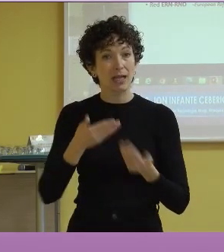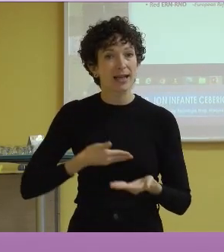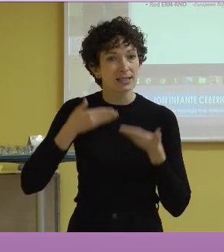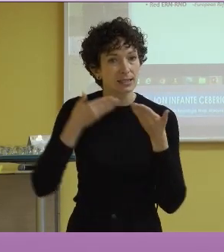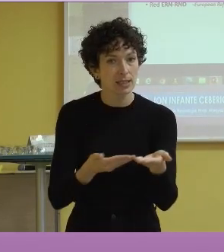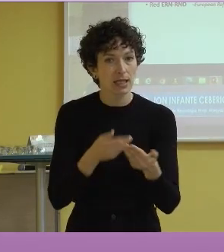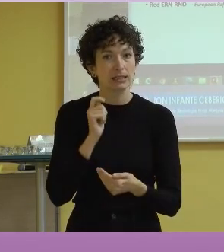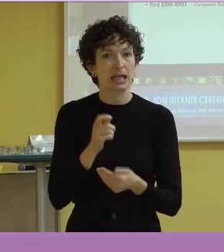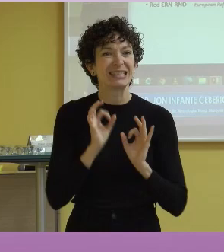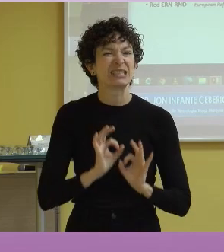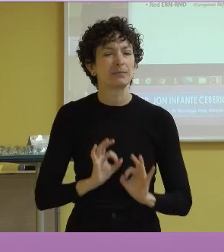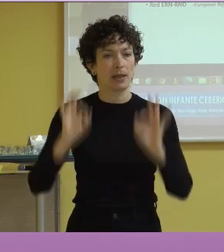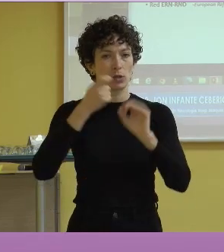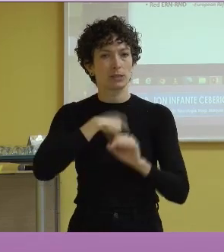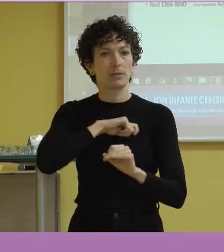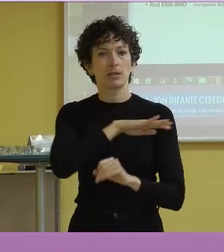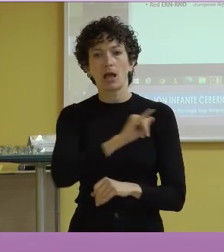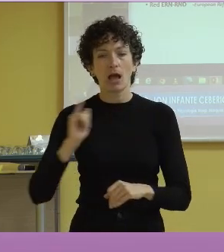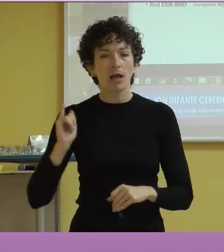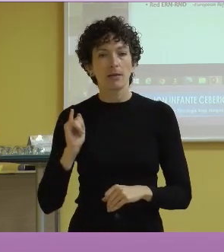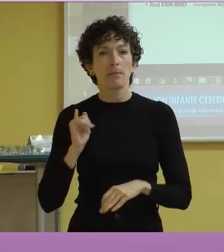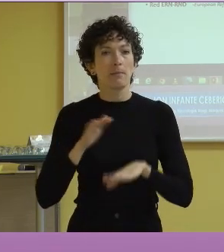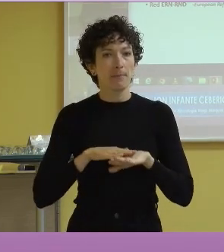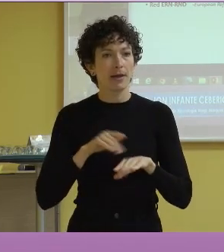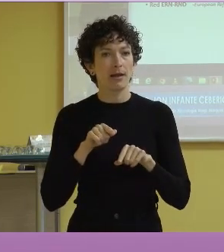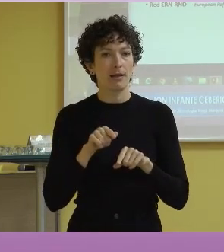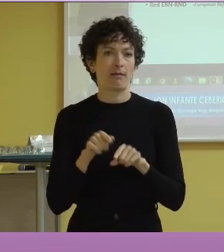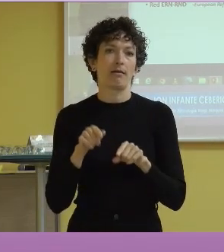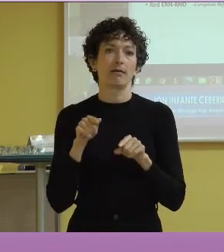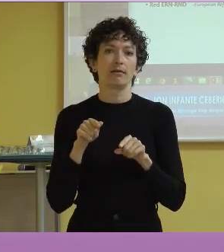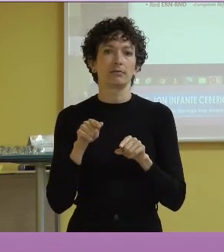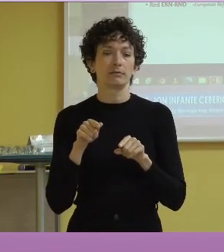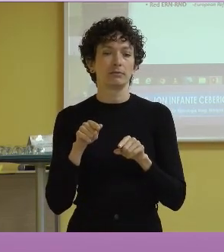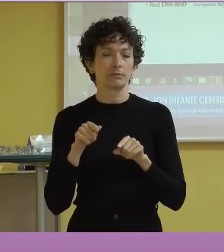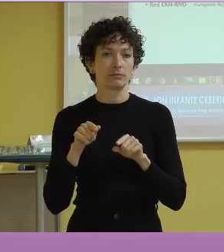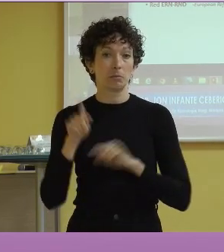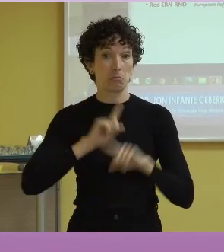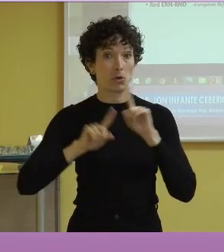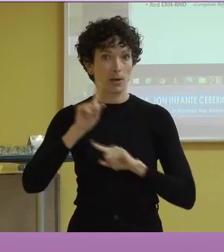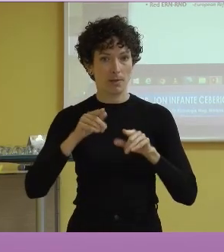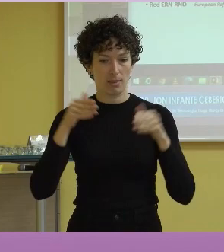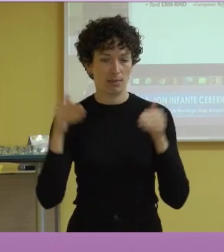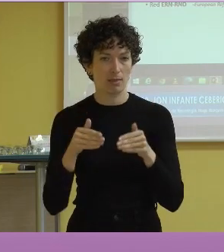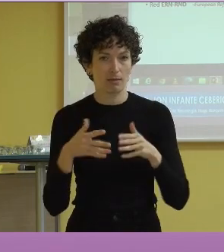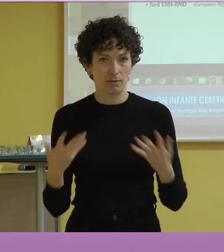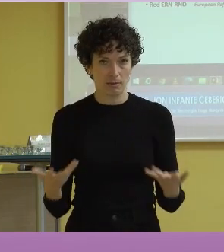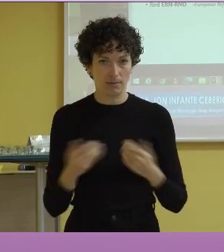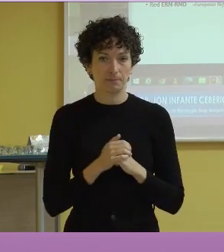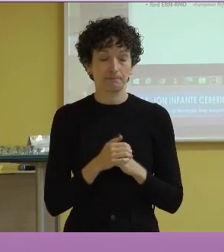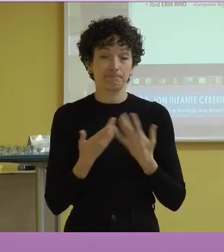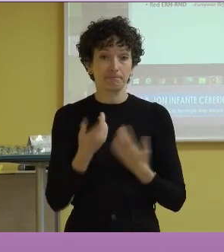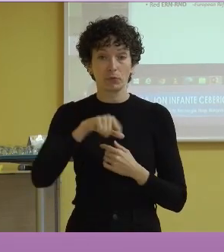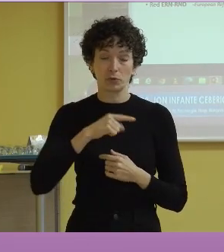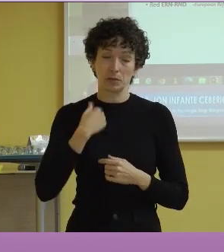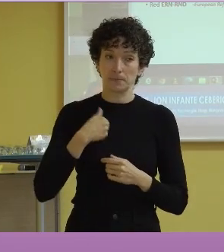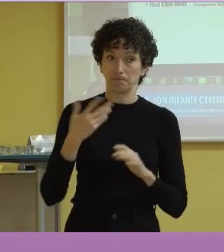más especializados que hay en nuestro país para abordar este tipo de problemas, ¿no?, que, como habréis podido